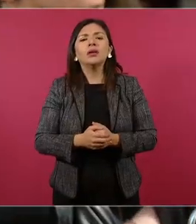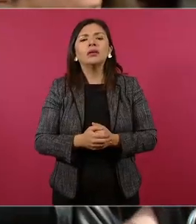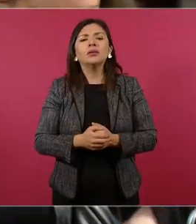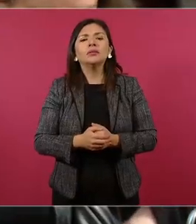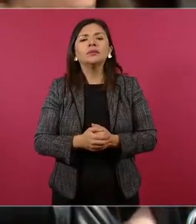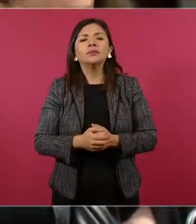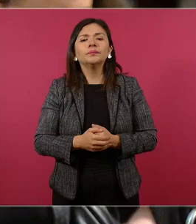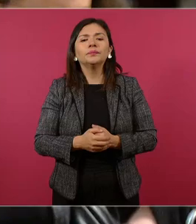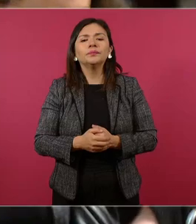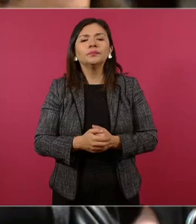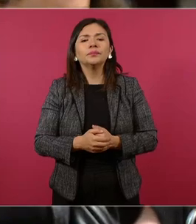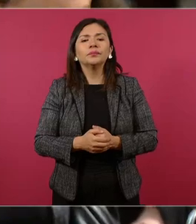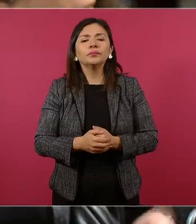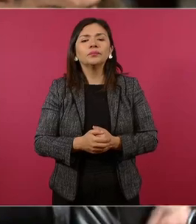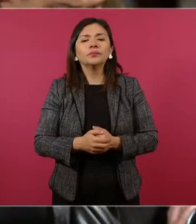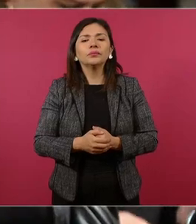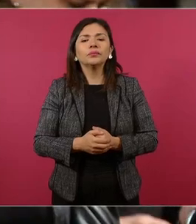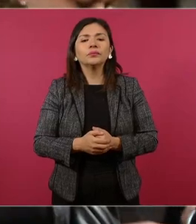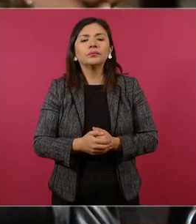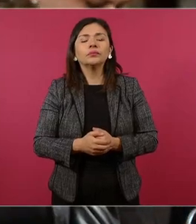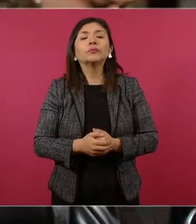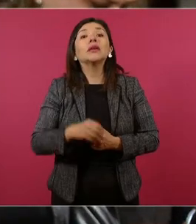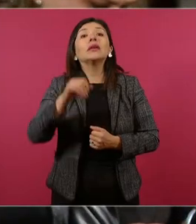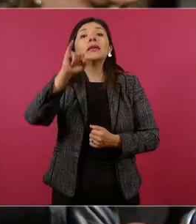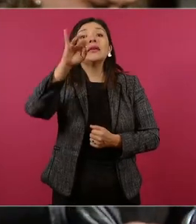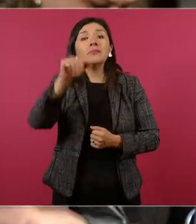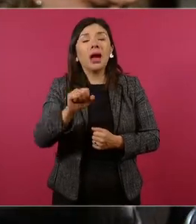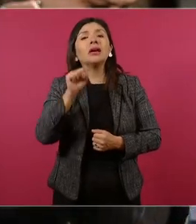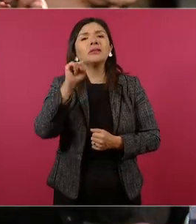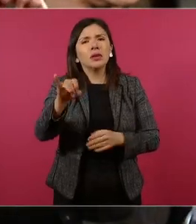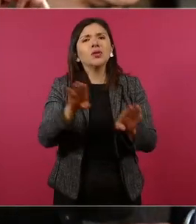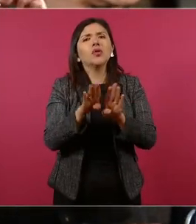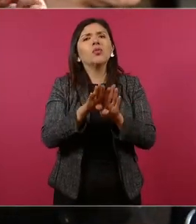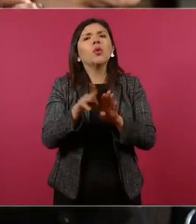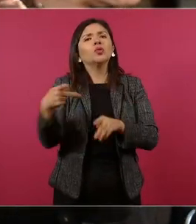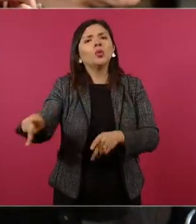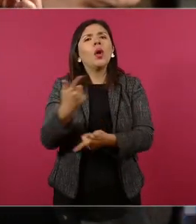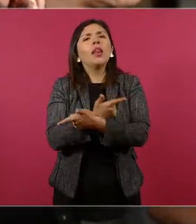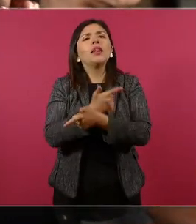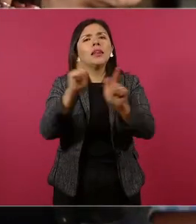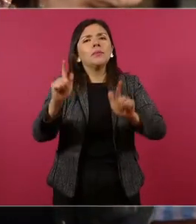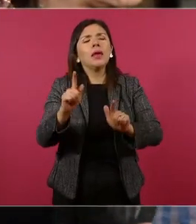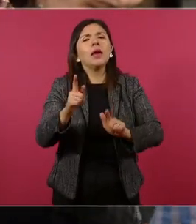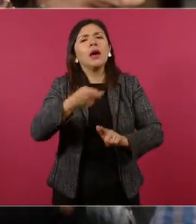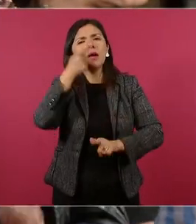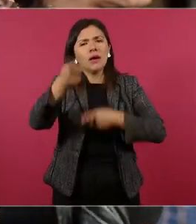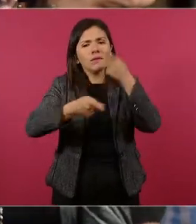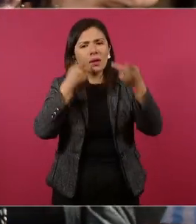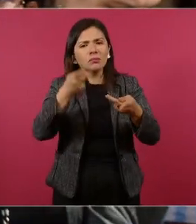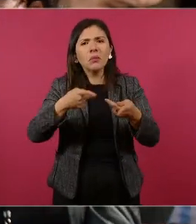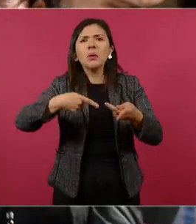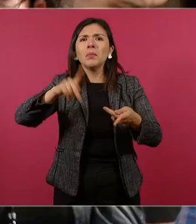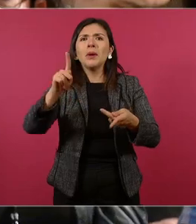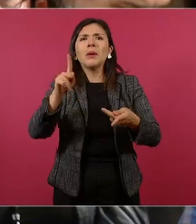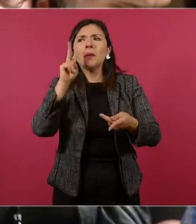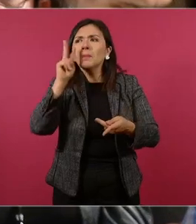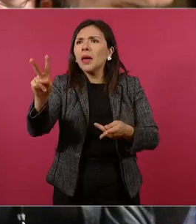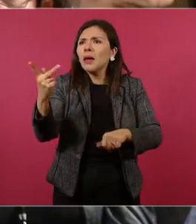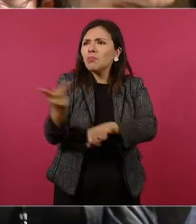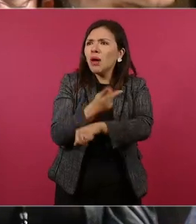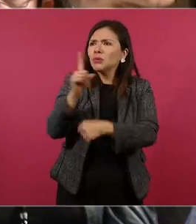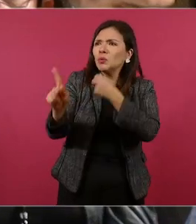permitir el desentimiento la libertad de disentir y resulta que nada más salimos a decir algo de lo que está pasando en nuestros